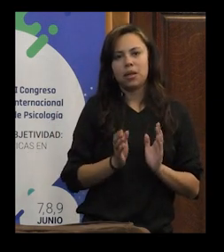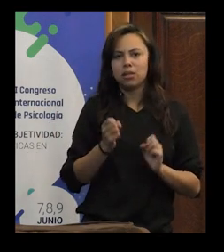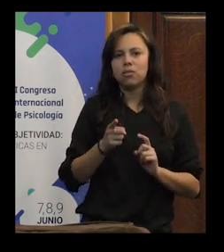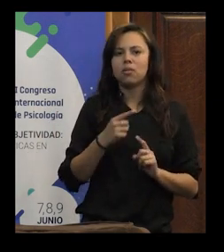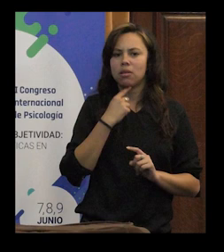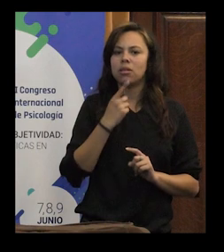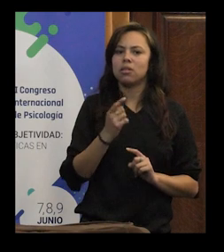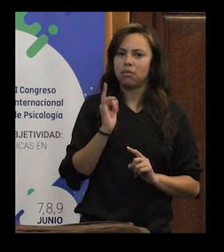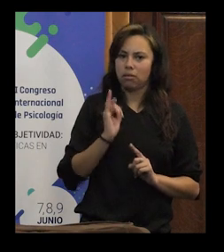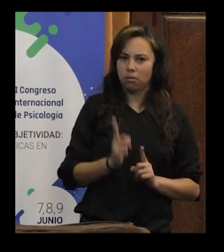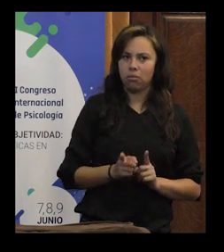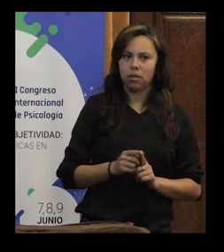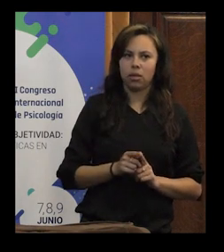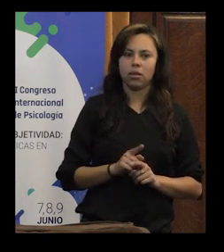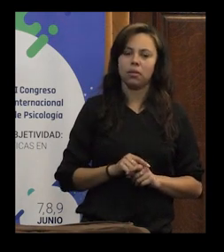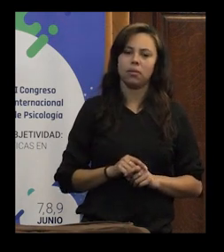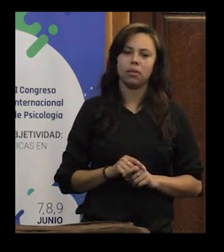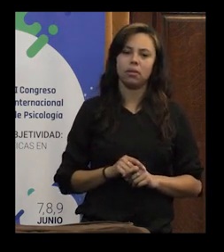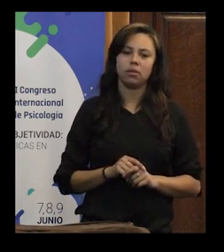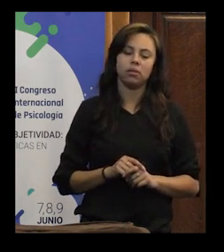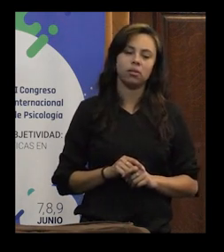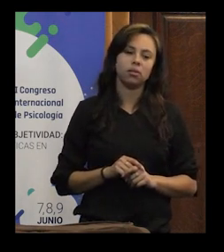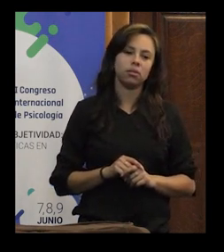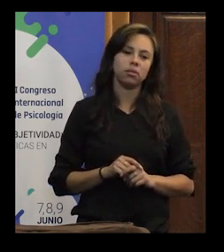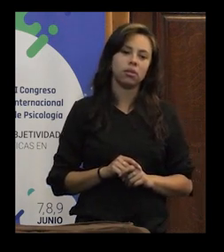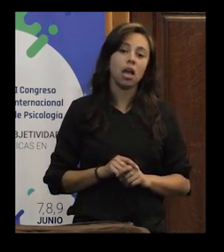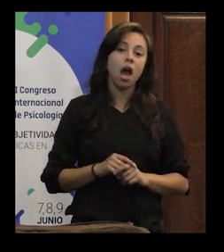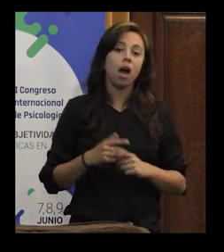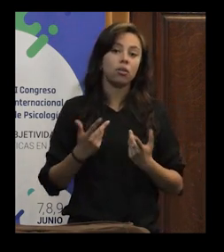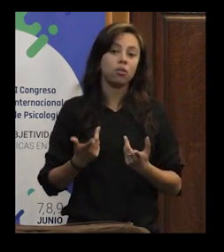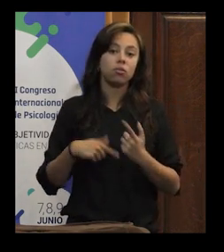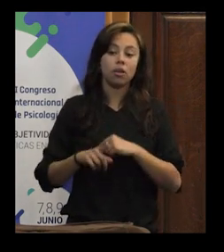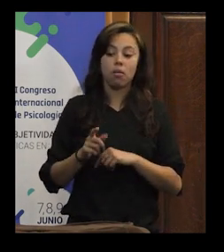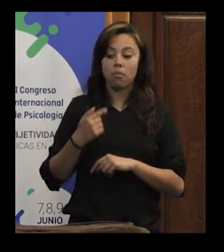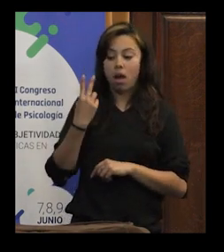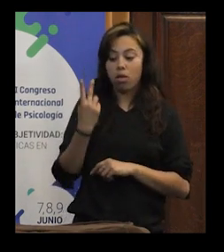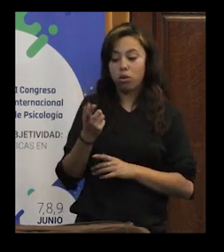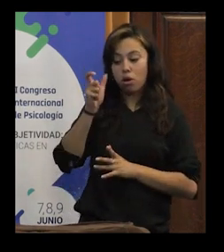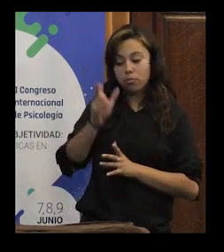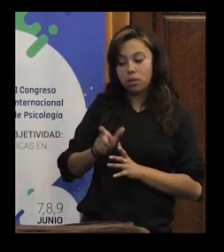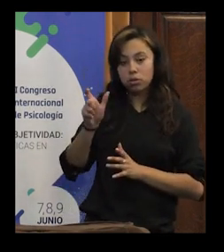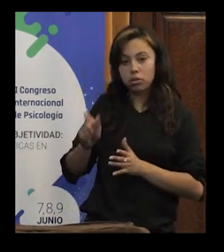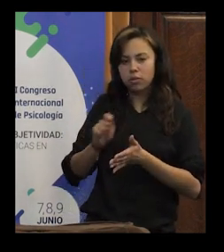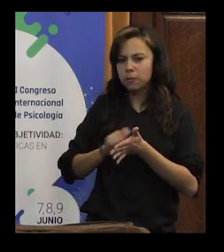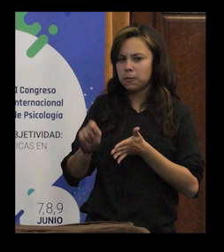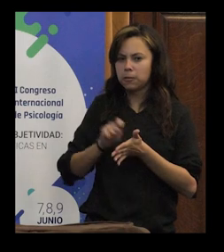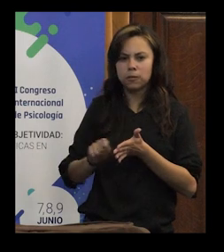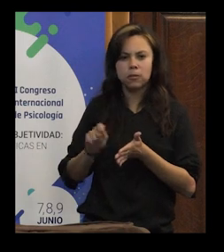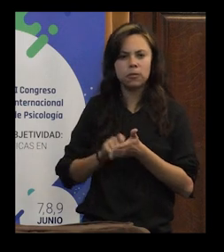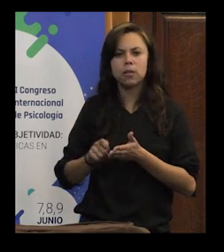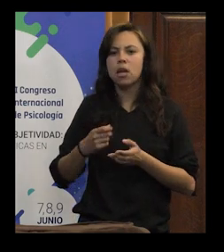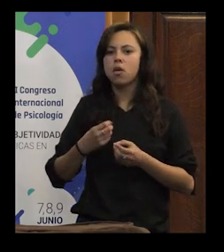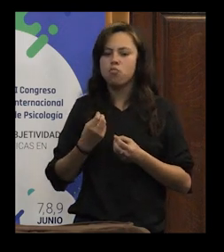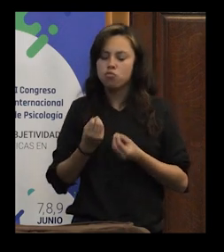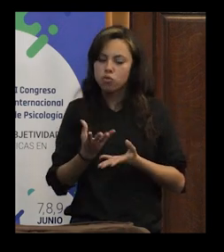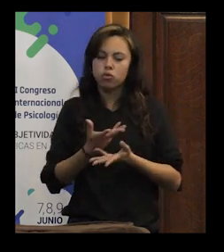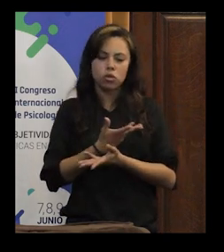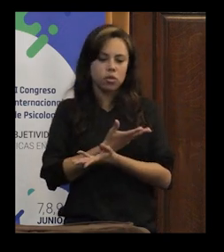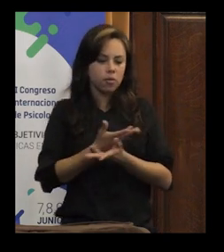Para Carlos Nova y Nicholas Rose, a través de la disponibilidad de pruebas genéticas